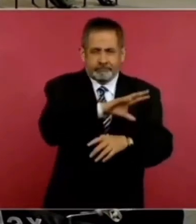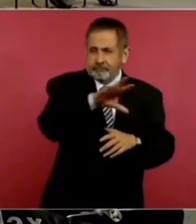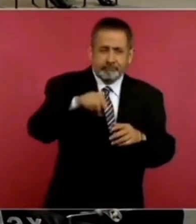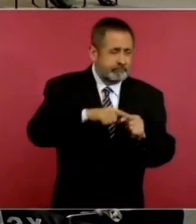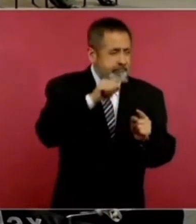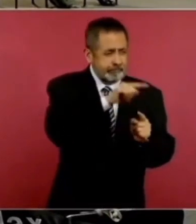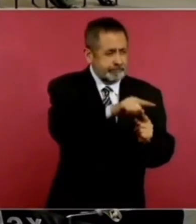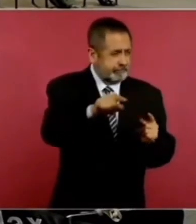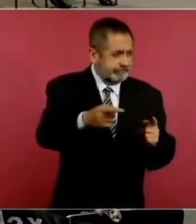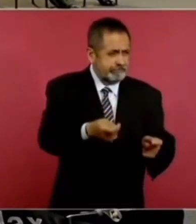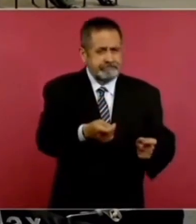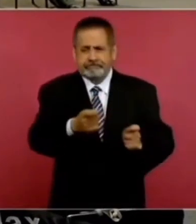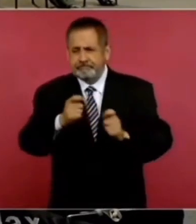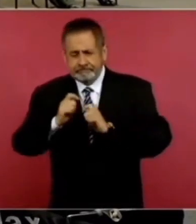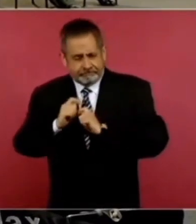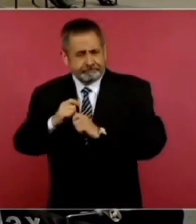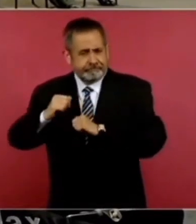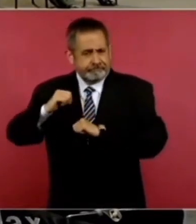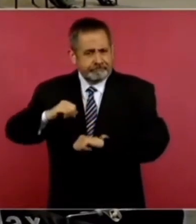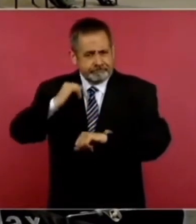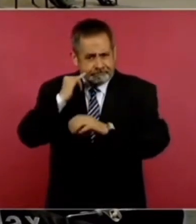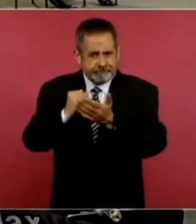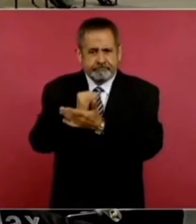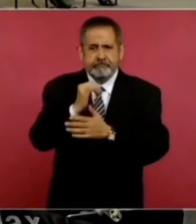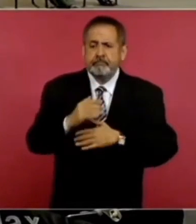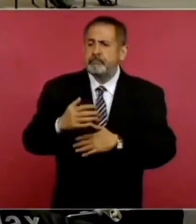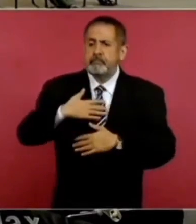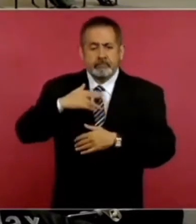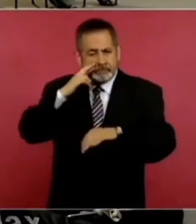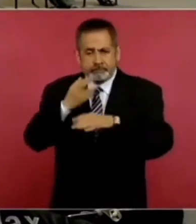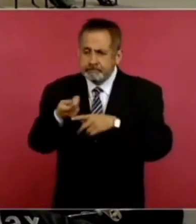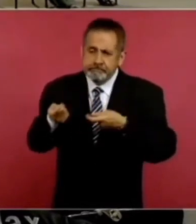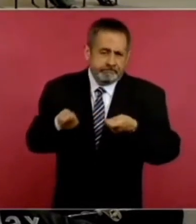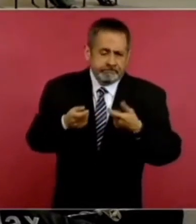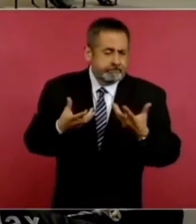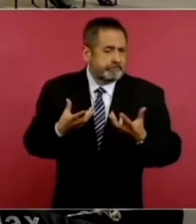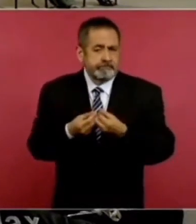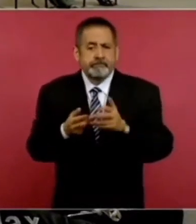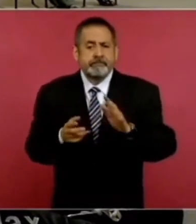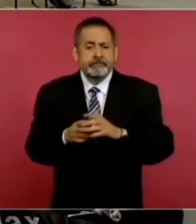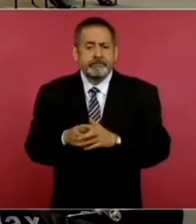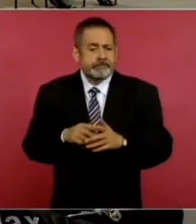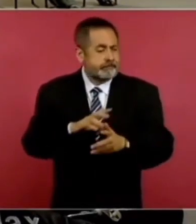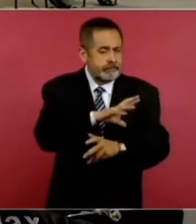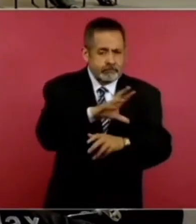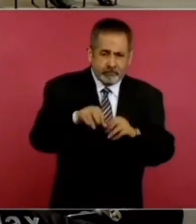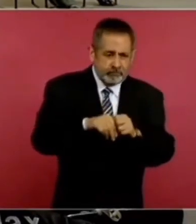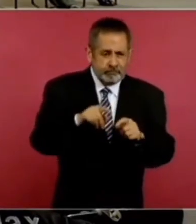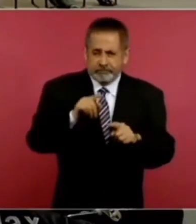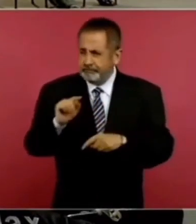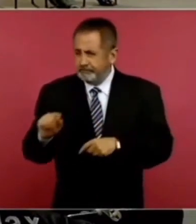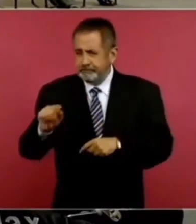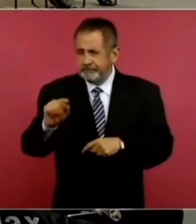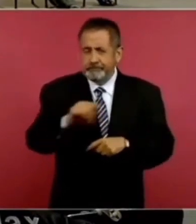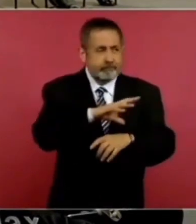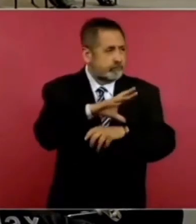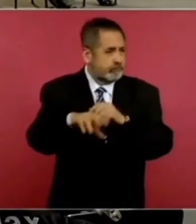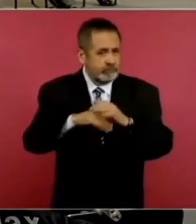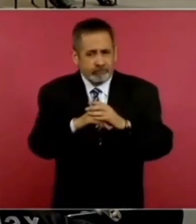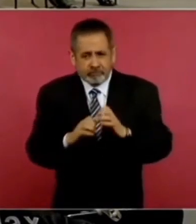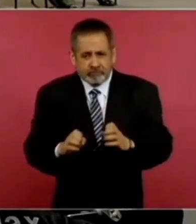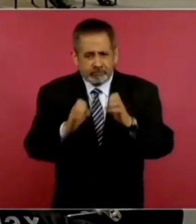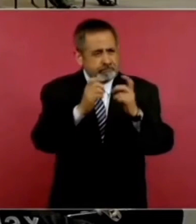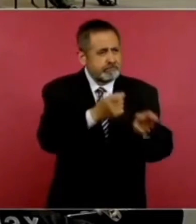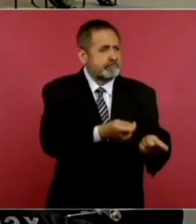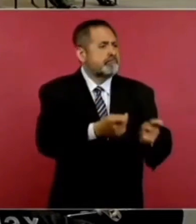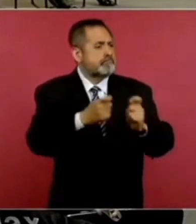decir, ya no solamente el comodato, la operación o la colaboración, es ya la transferencia del inmueble para el IMSS